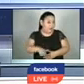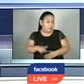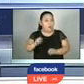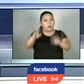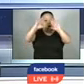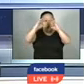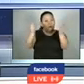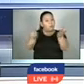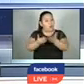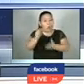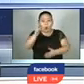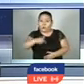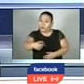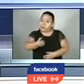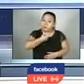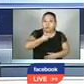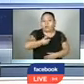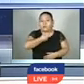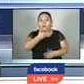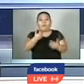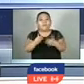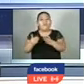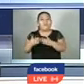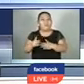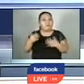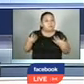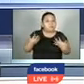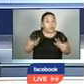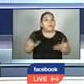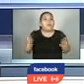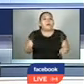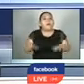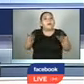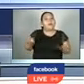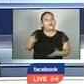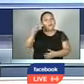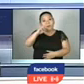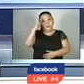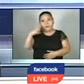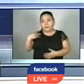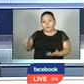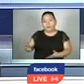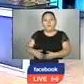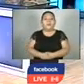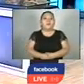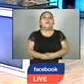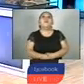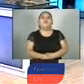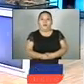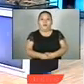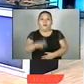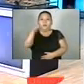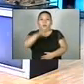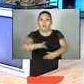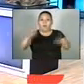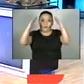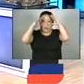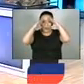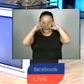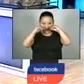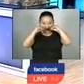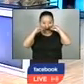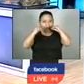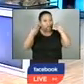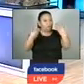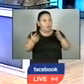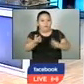Definitivamente ha sido un día de muchas noticias y estamos pendientes de muchas cosas, Roxana, que están ocurriendo en esta noche. Así es, esta noche tenemos varias